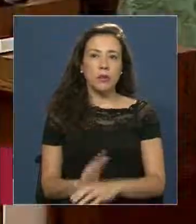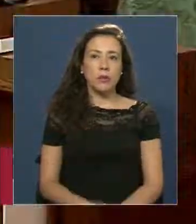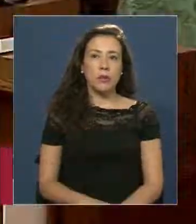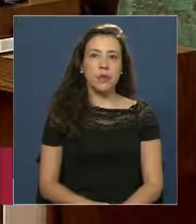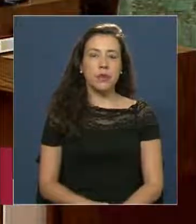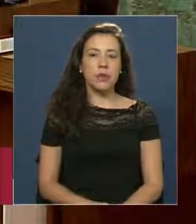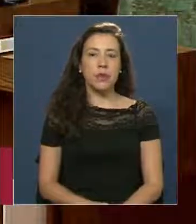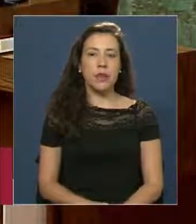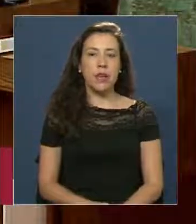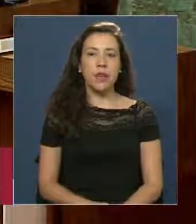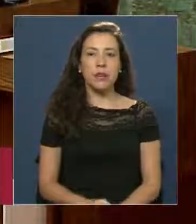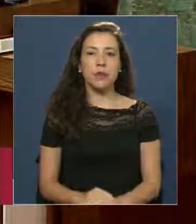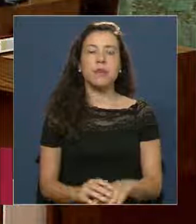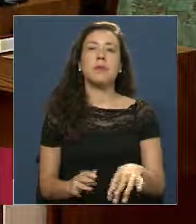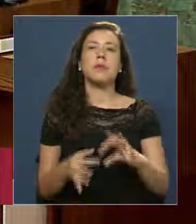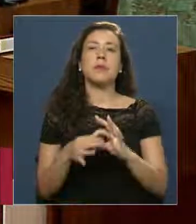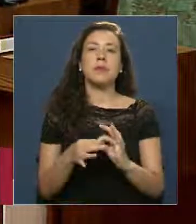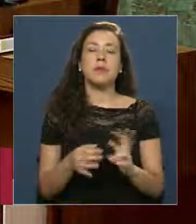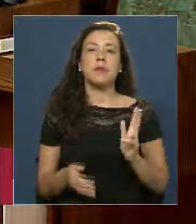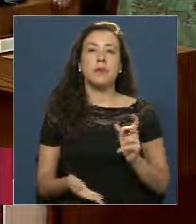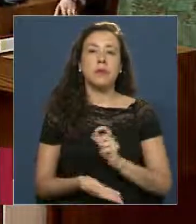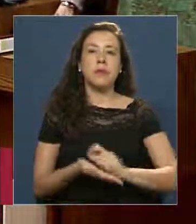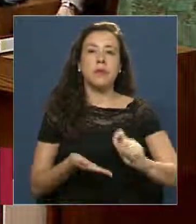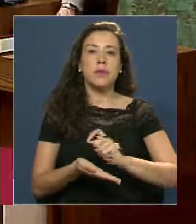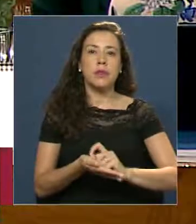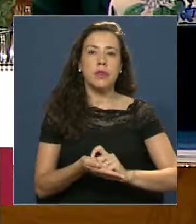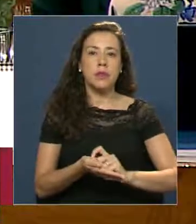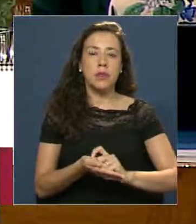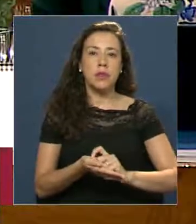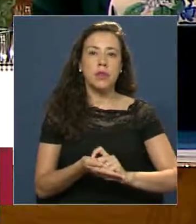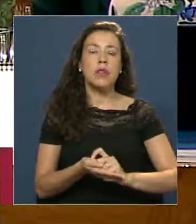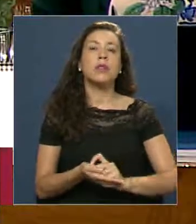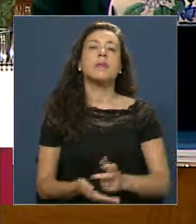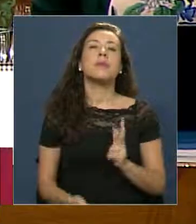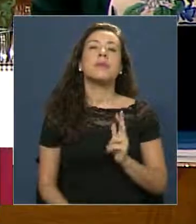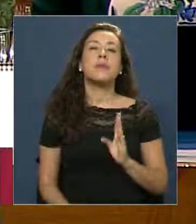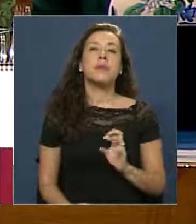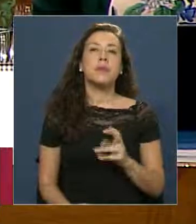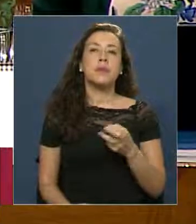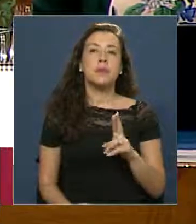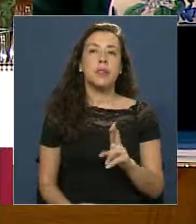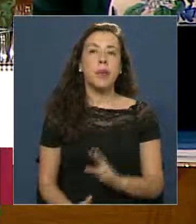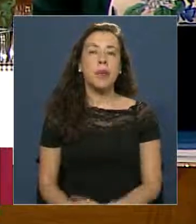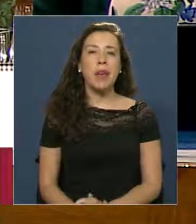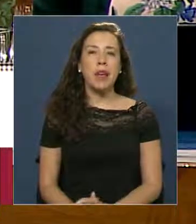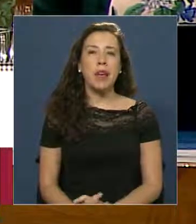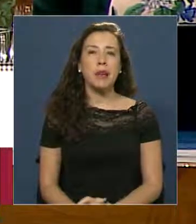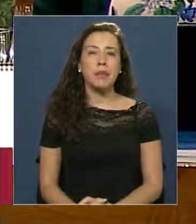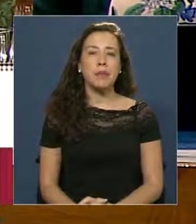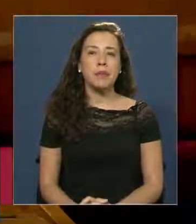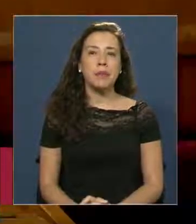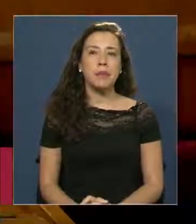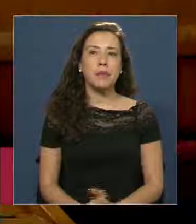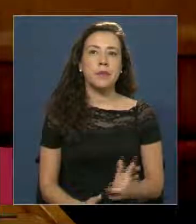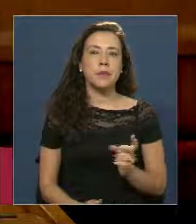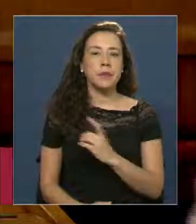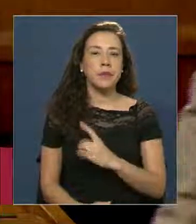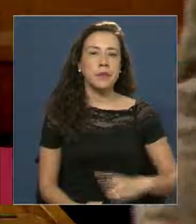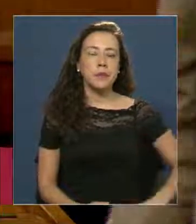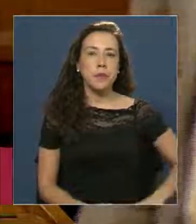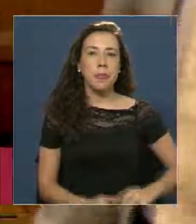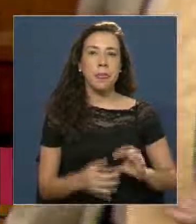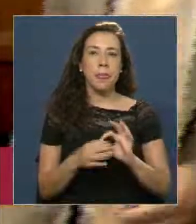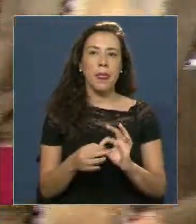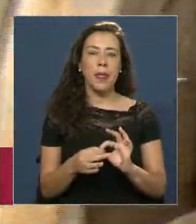presidente. Muchas gracias, señor secretario. Le ofrezco la palabra a su autor, el señor diputado Bernardo Berger. Tiene la palabra, diputado.